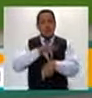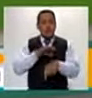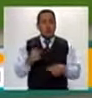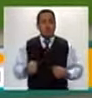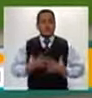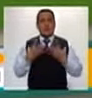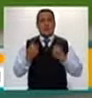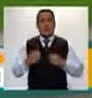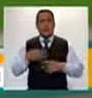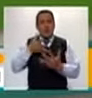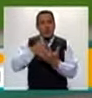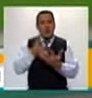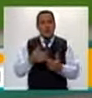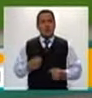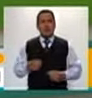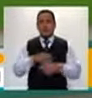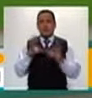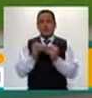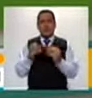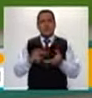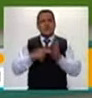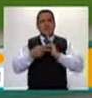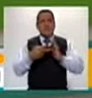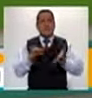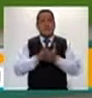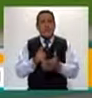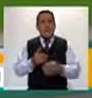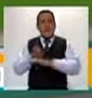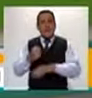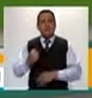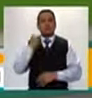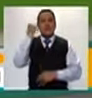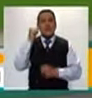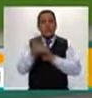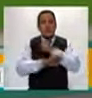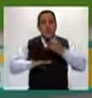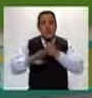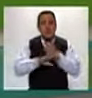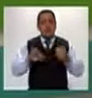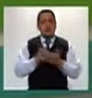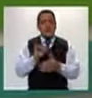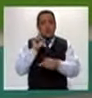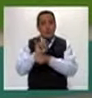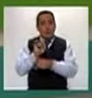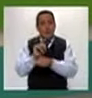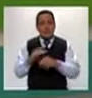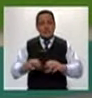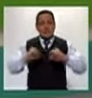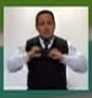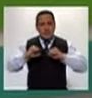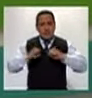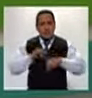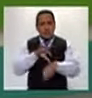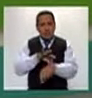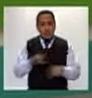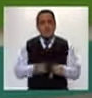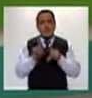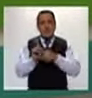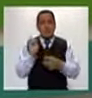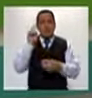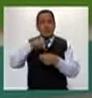rehabilitador del psicólogo del ecuador es decir accedan a sus derechos fundamentales de educarse de rehabilitarse para poder